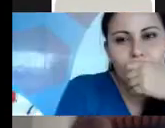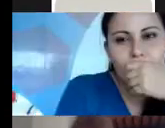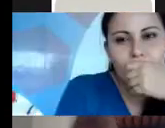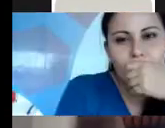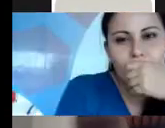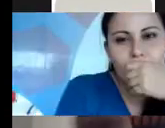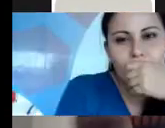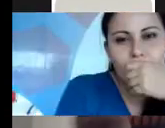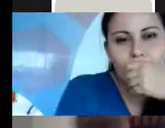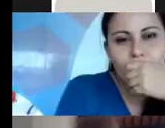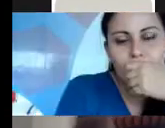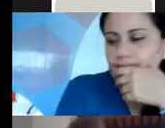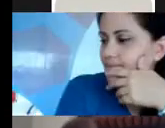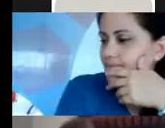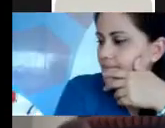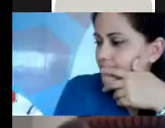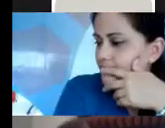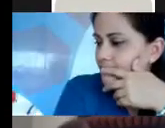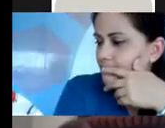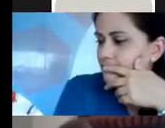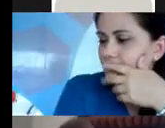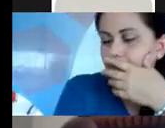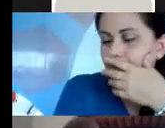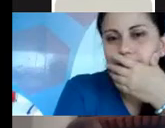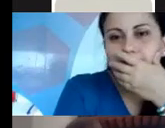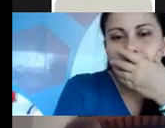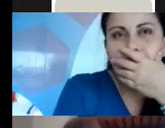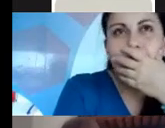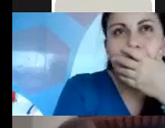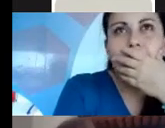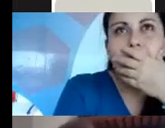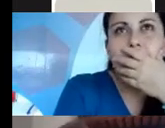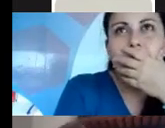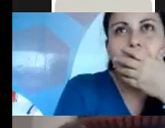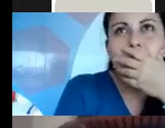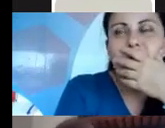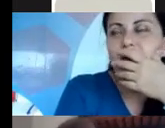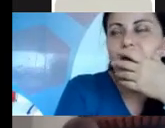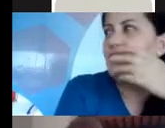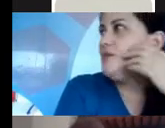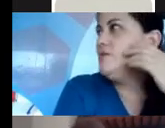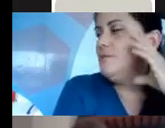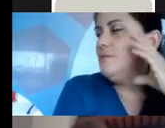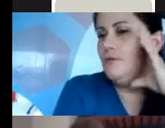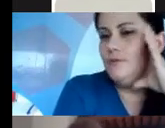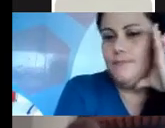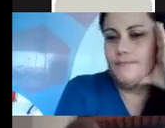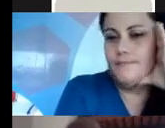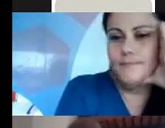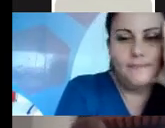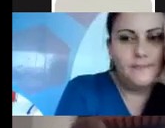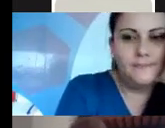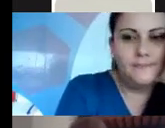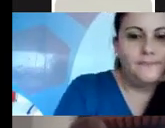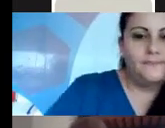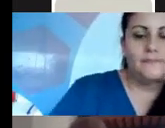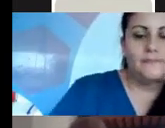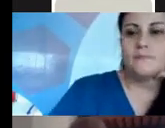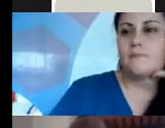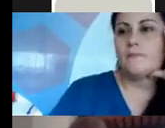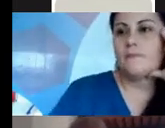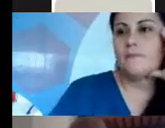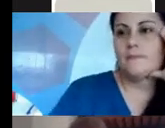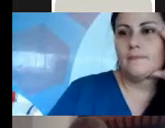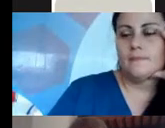técnica tobilleras dinámicas, no sé si es el término correcto en todos los países de América Latina, pero sin dudas la